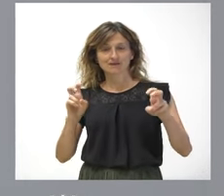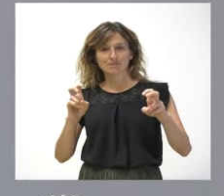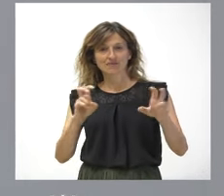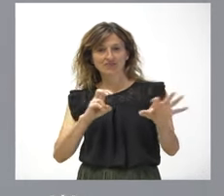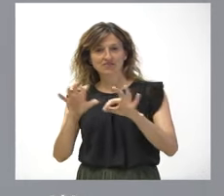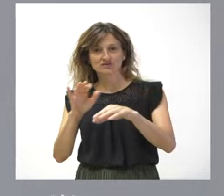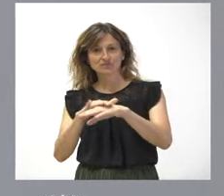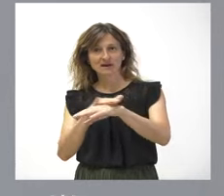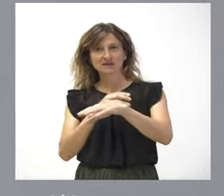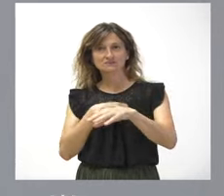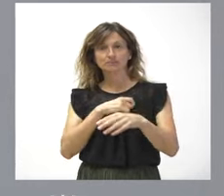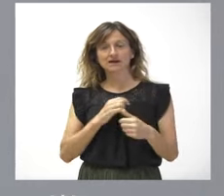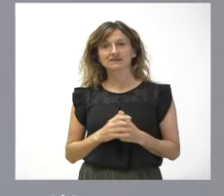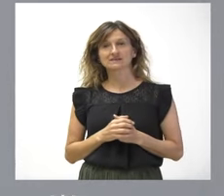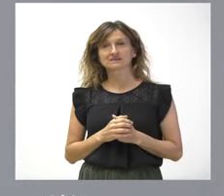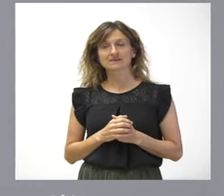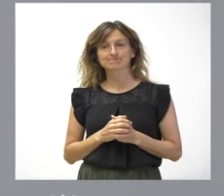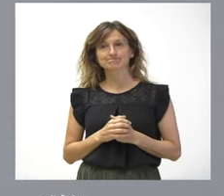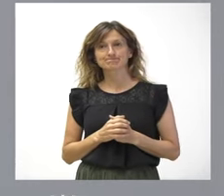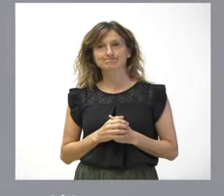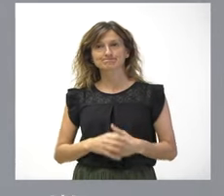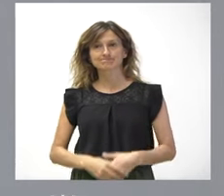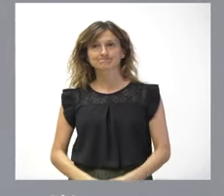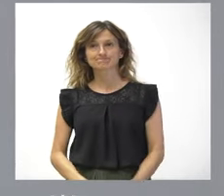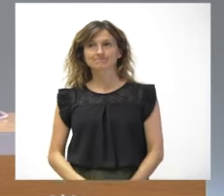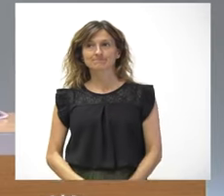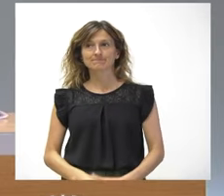bien sea otras comunidas autónomas o bien sea al propio gobierno de España